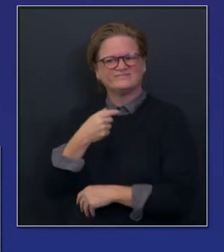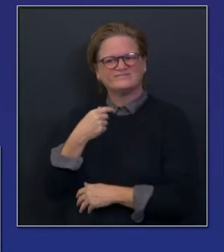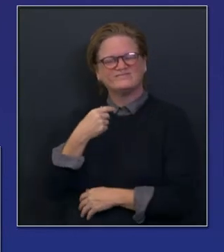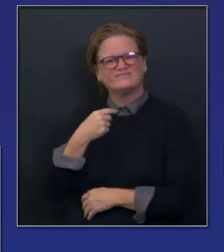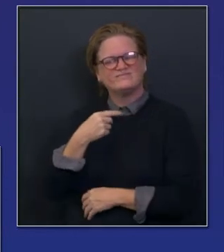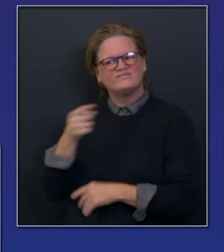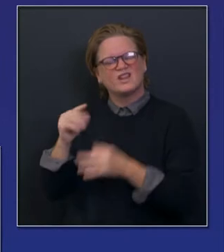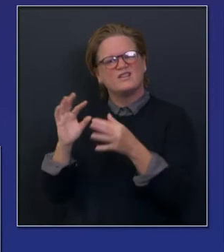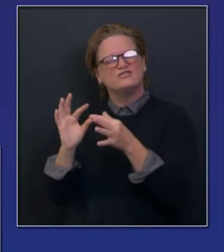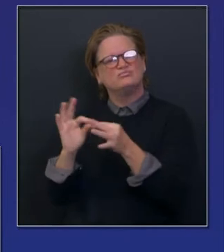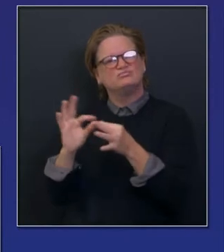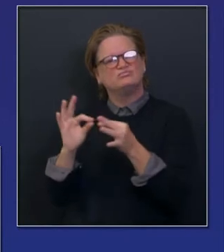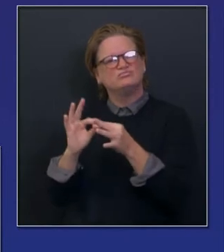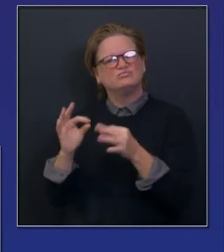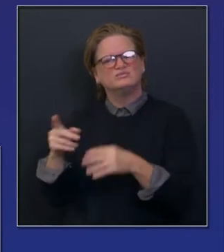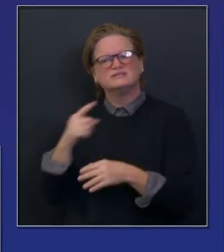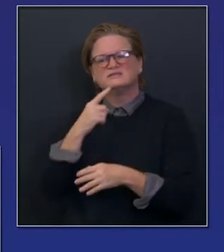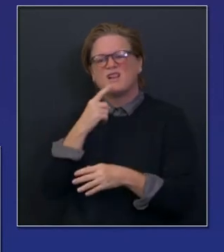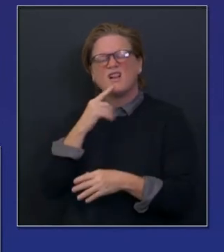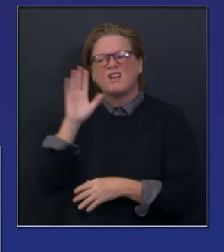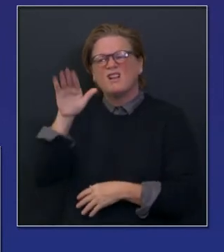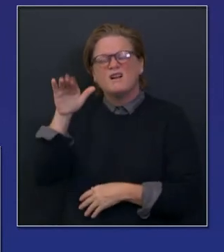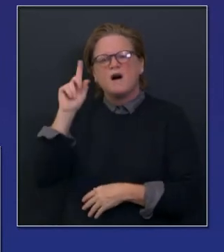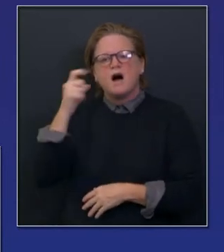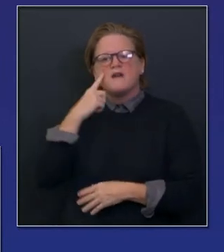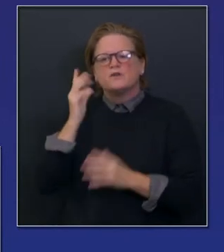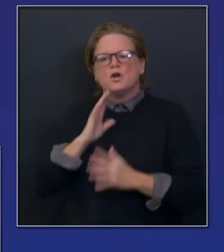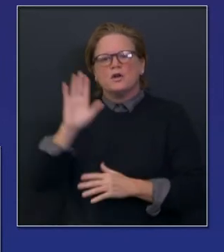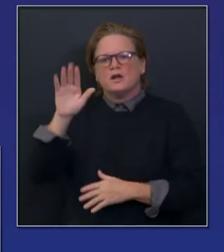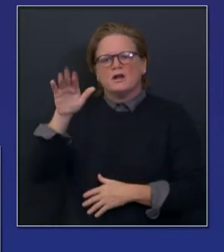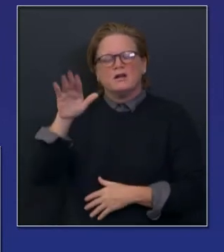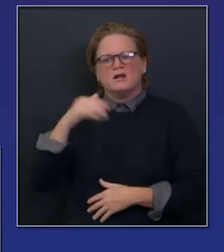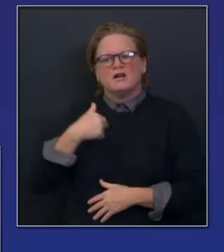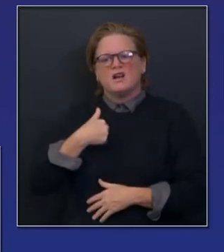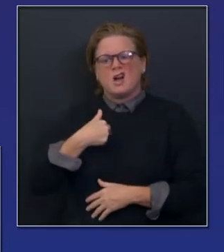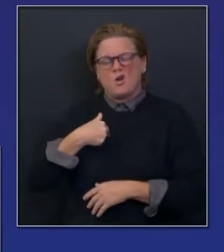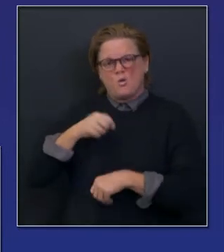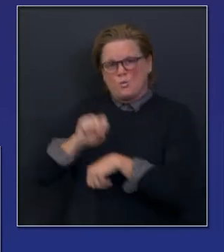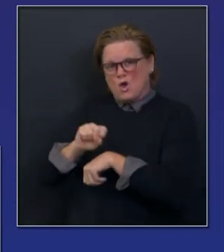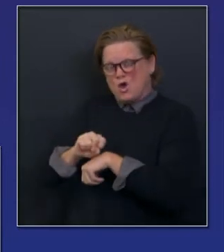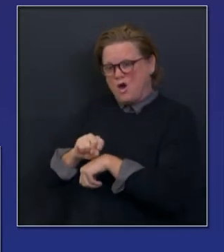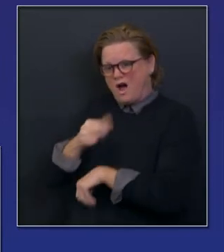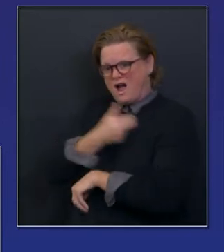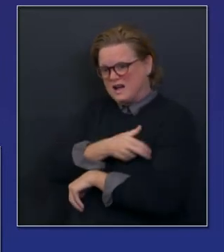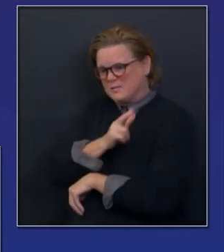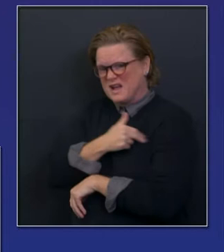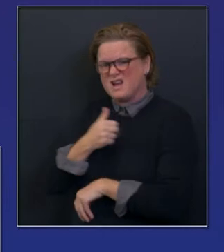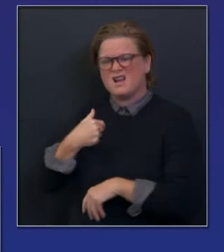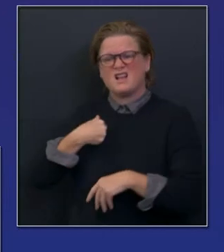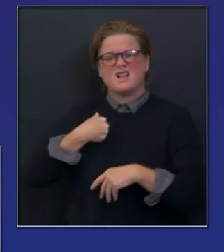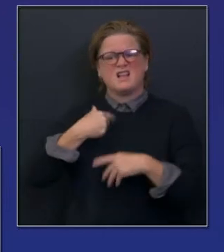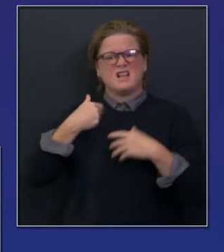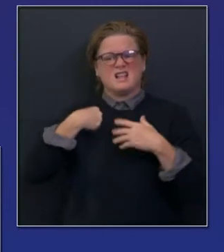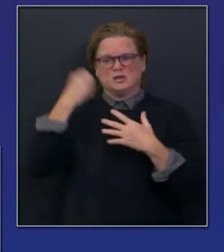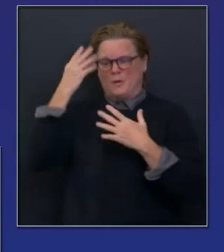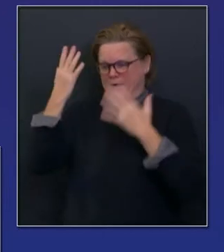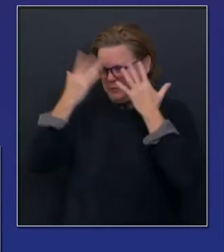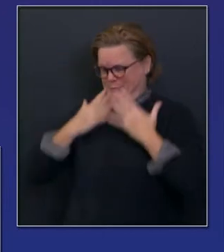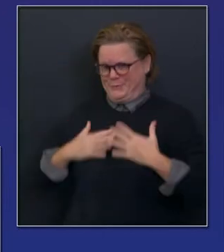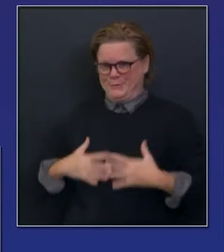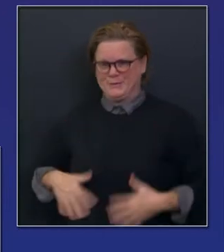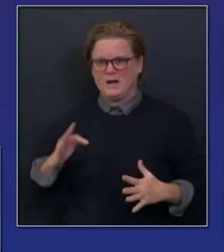alivio por mi familia, porque antes me duchaba antes de salir a trabajar, al regresar a la